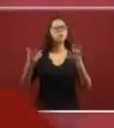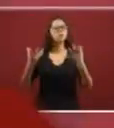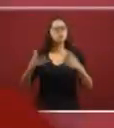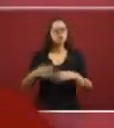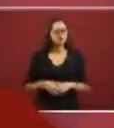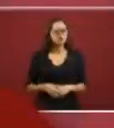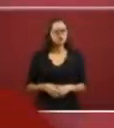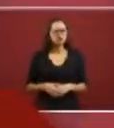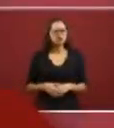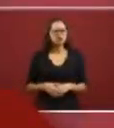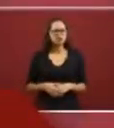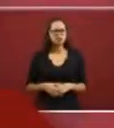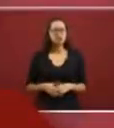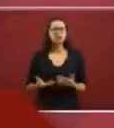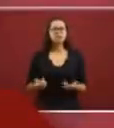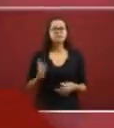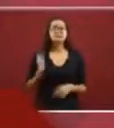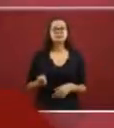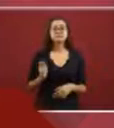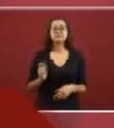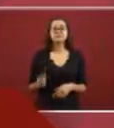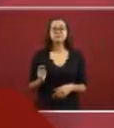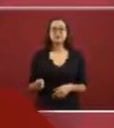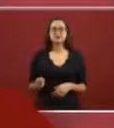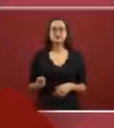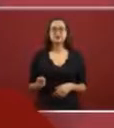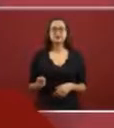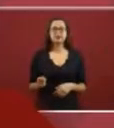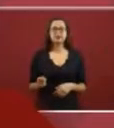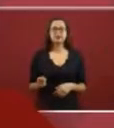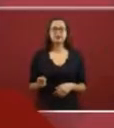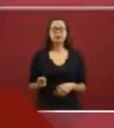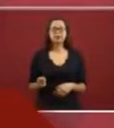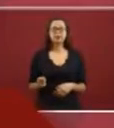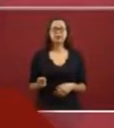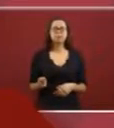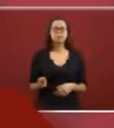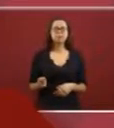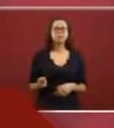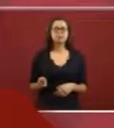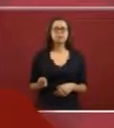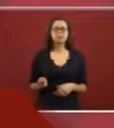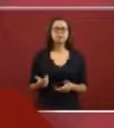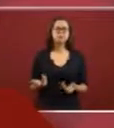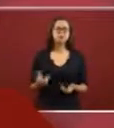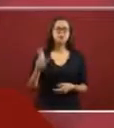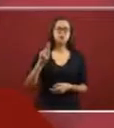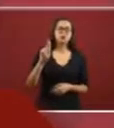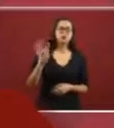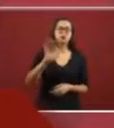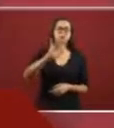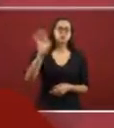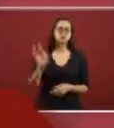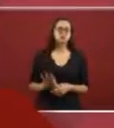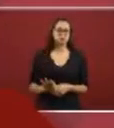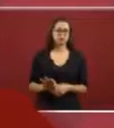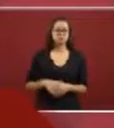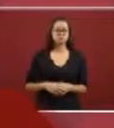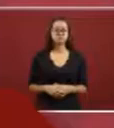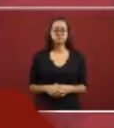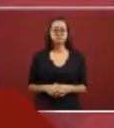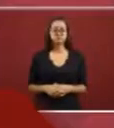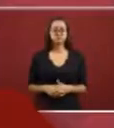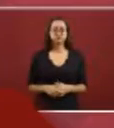López Obrador resaltó el respeto que ha tenido hacia México el mandatario de Estados Unidos, Donald Trump. En conferencia de prensa matutina dijo que su gobierno tiene una